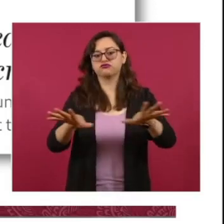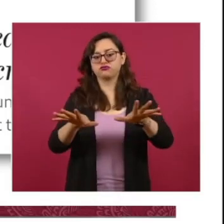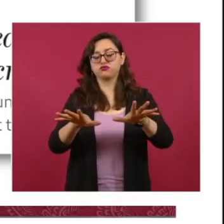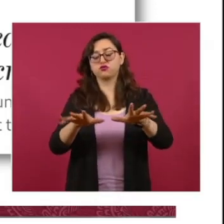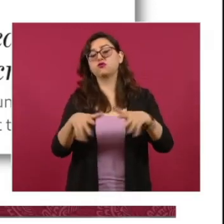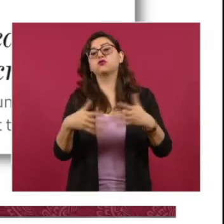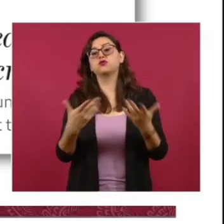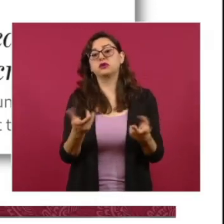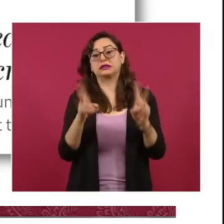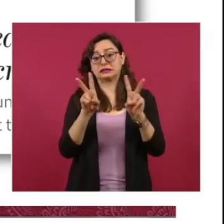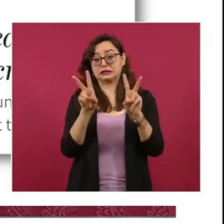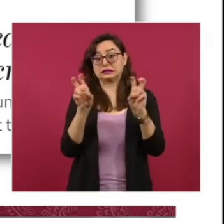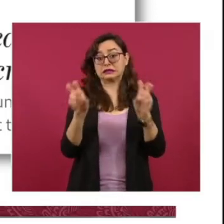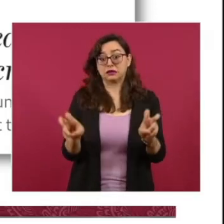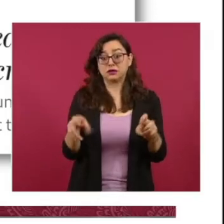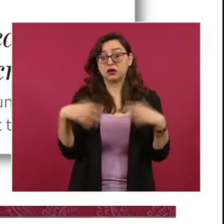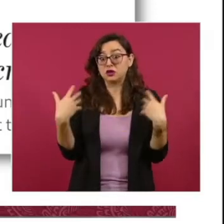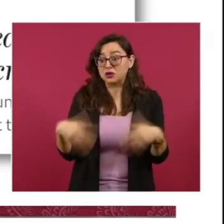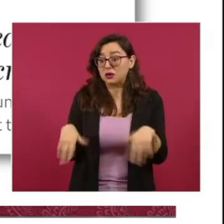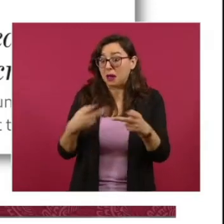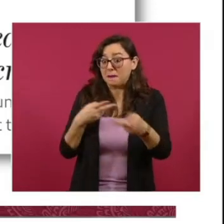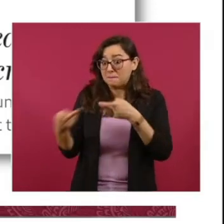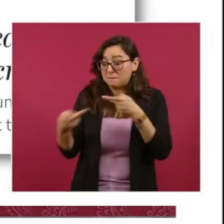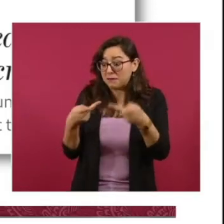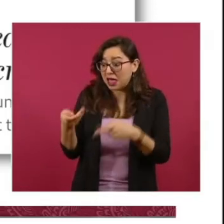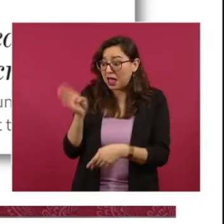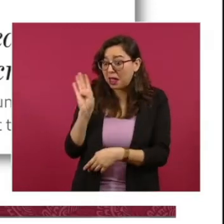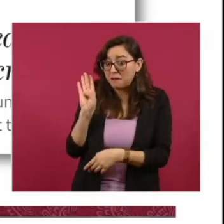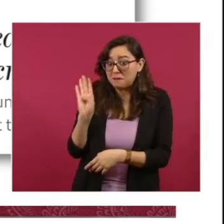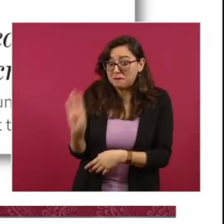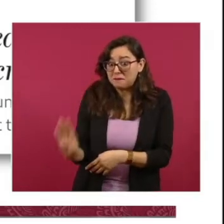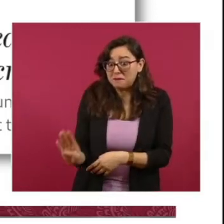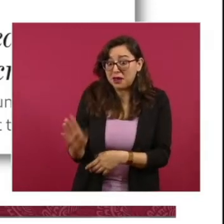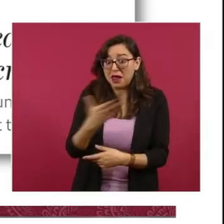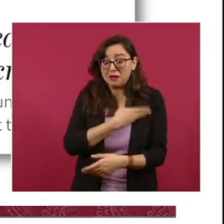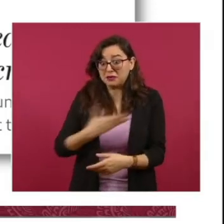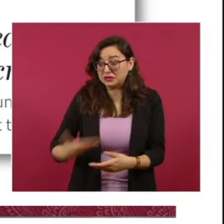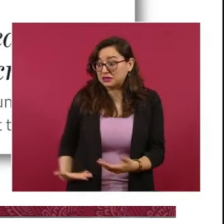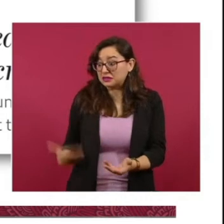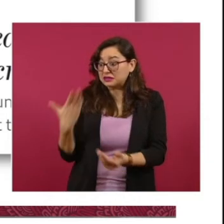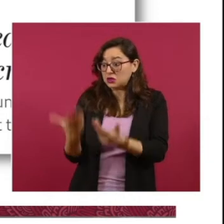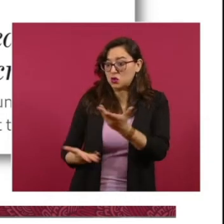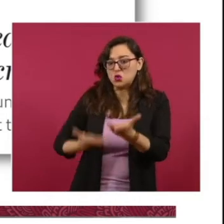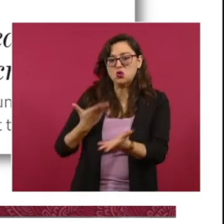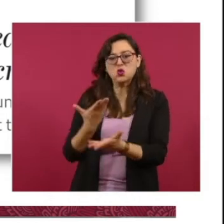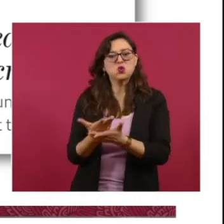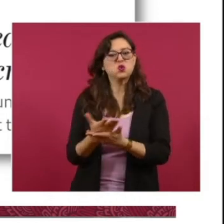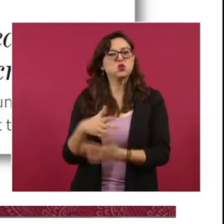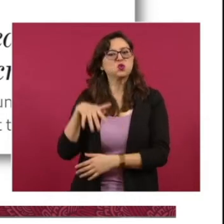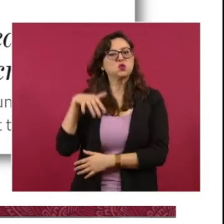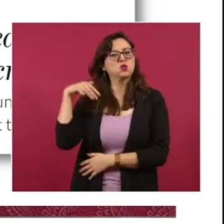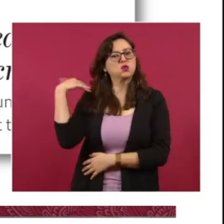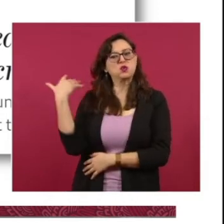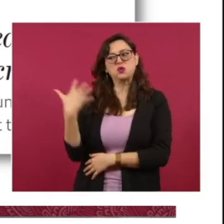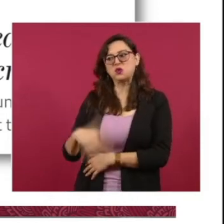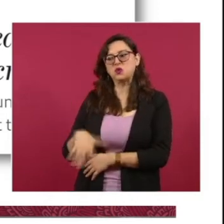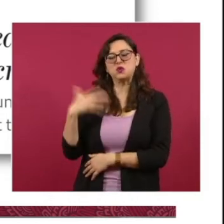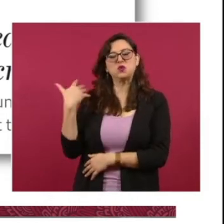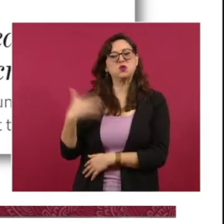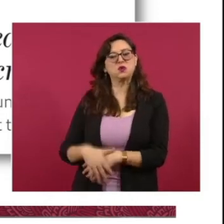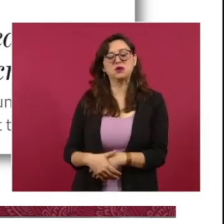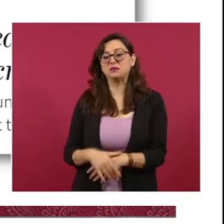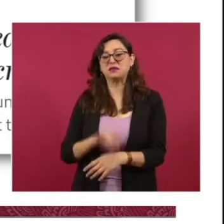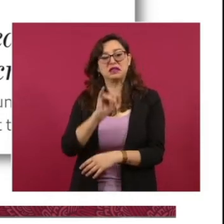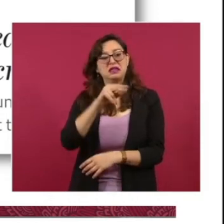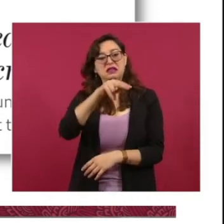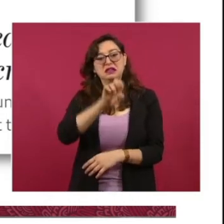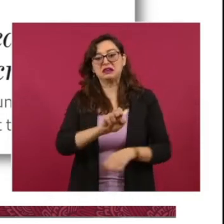en el que se afirma que con la reforma electoral propuesta por el presidente Andrés Manuel López Obrador se debilita